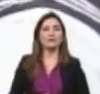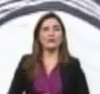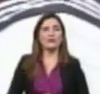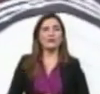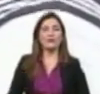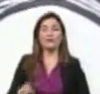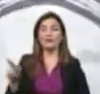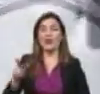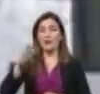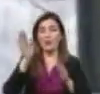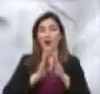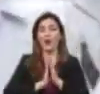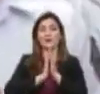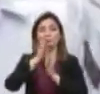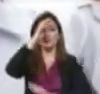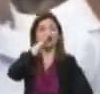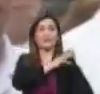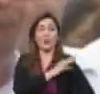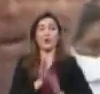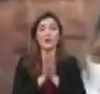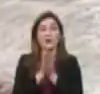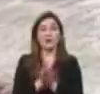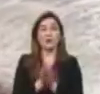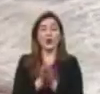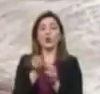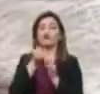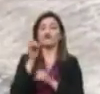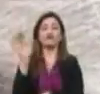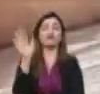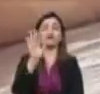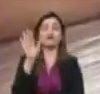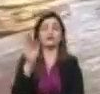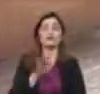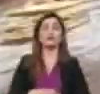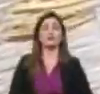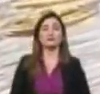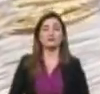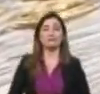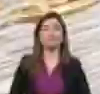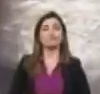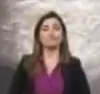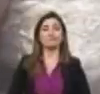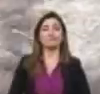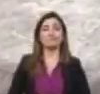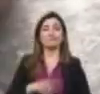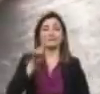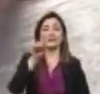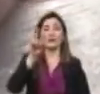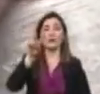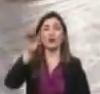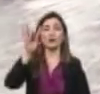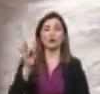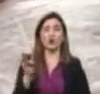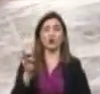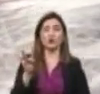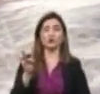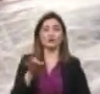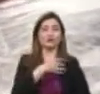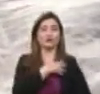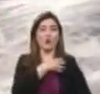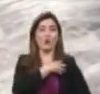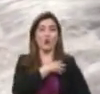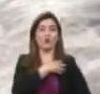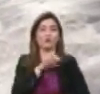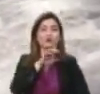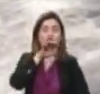El silbido de marinero anunciaba que llegaba el momento de la despedida. Las 128 piorchas de sus compañeros